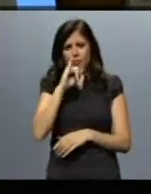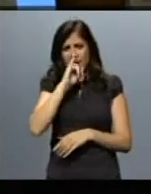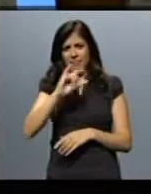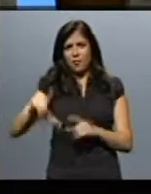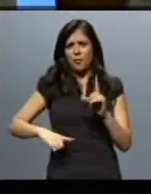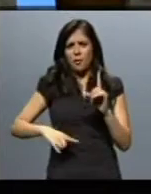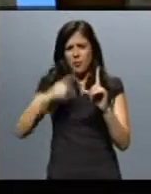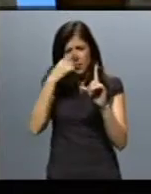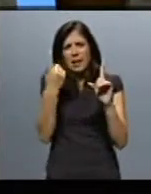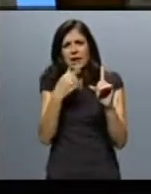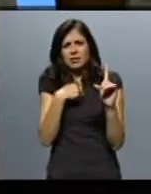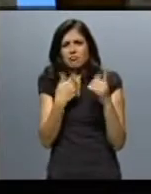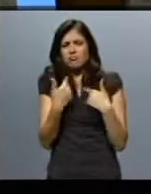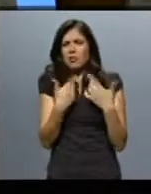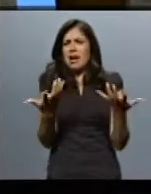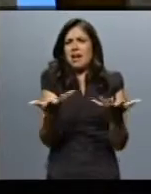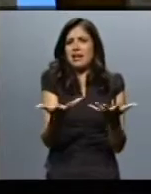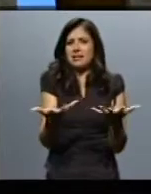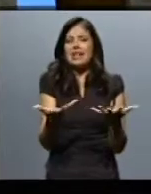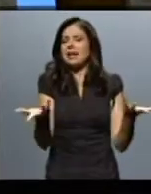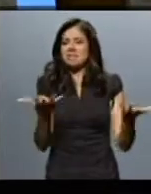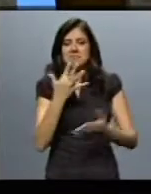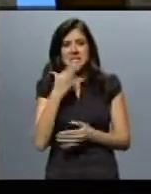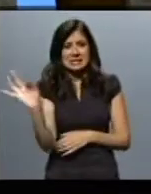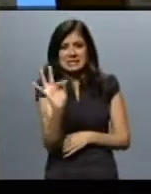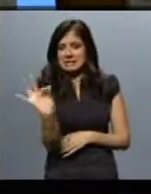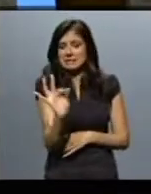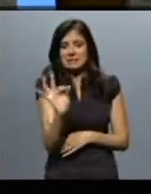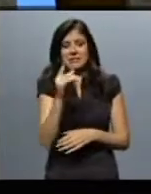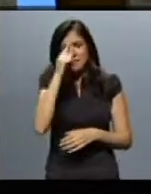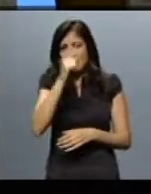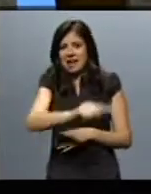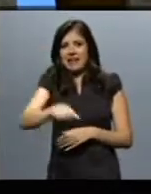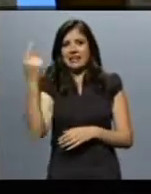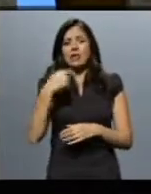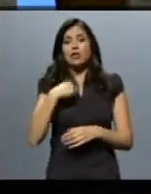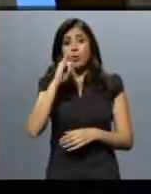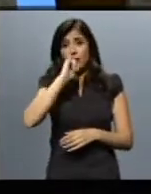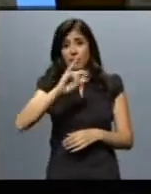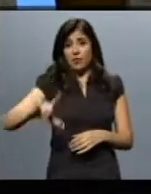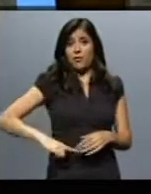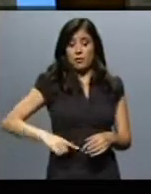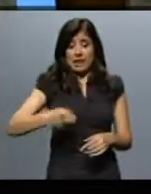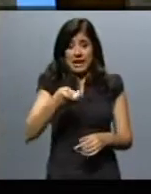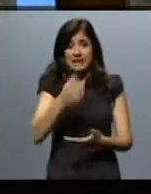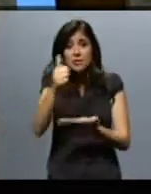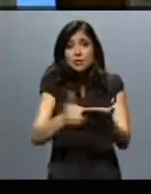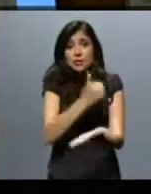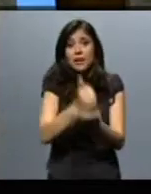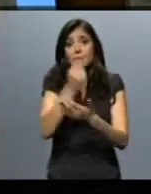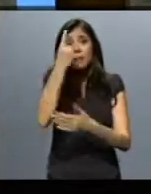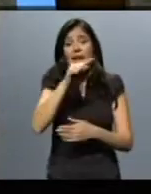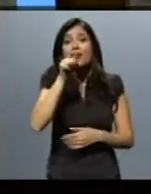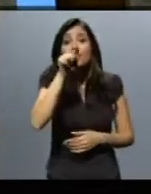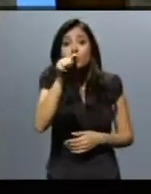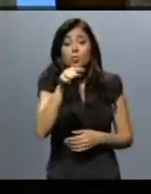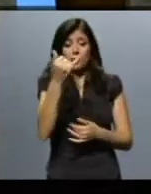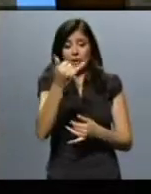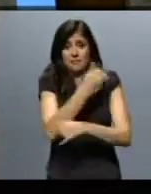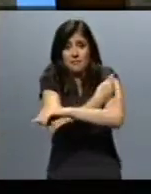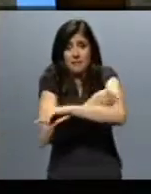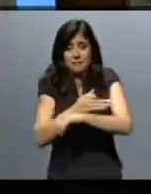de esta ciudad es muy simple es muy sencillo quiero ser jefe de gobierno de esta ciudad para que tú y para que